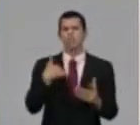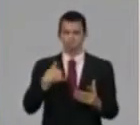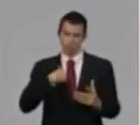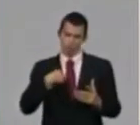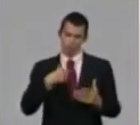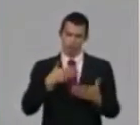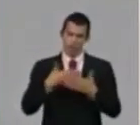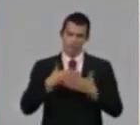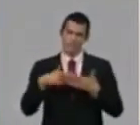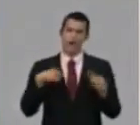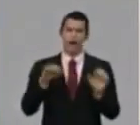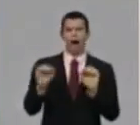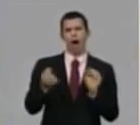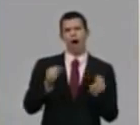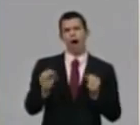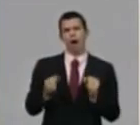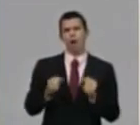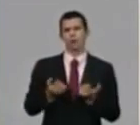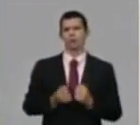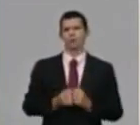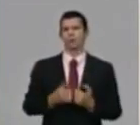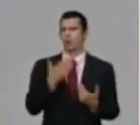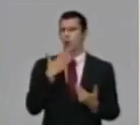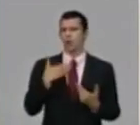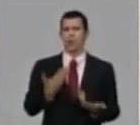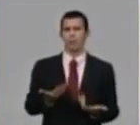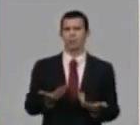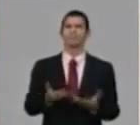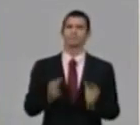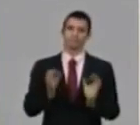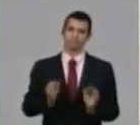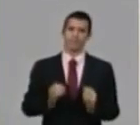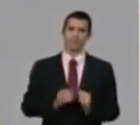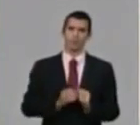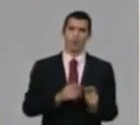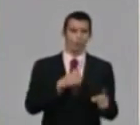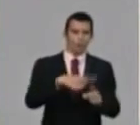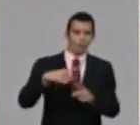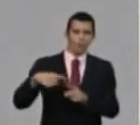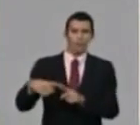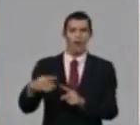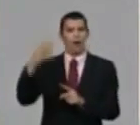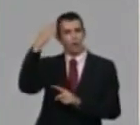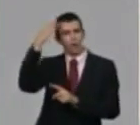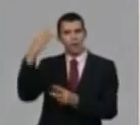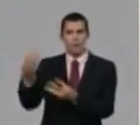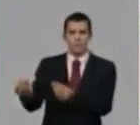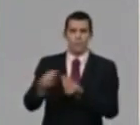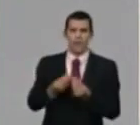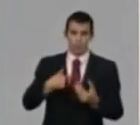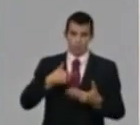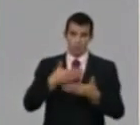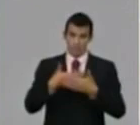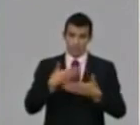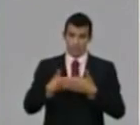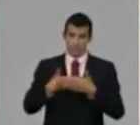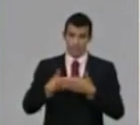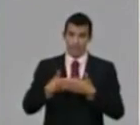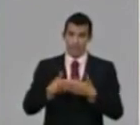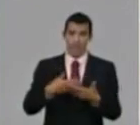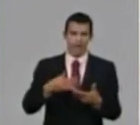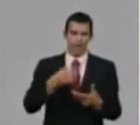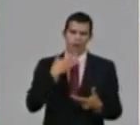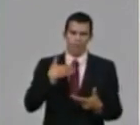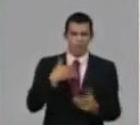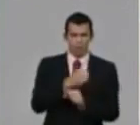bienes que se comercialicen al sector presupuestado, vinculados al enfrentamiento de la COVID-19. Y aquí